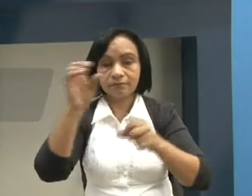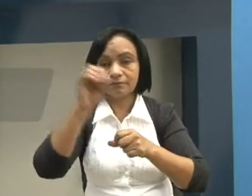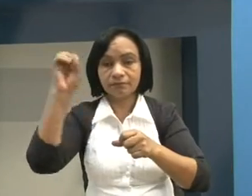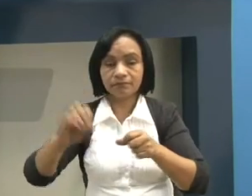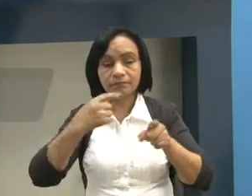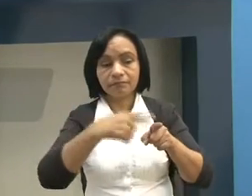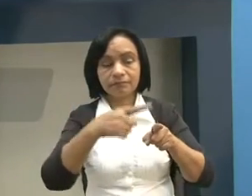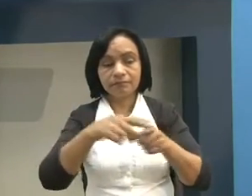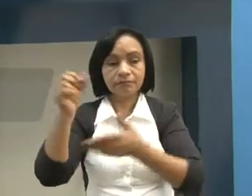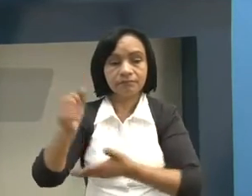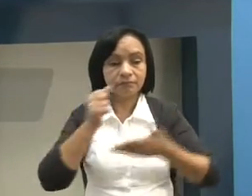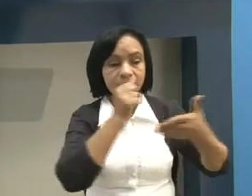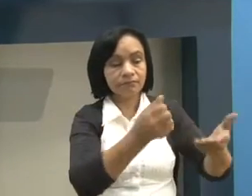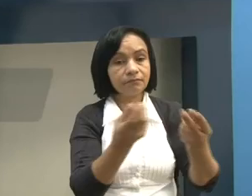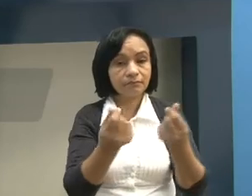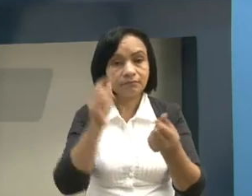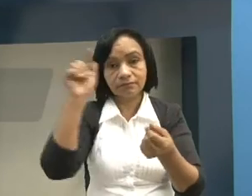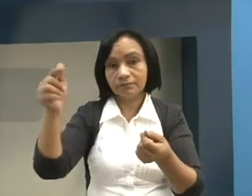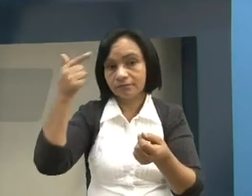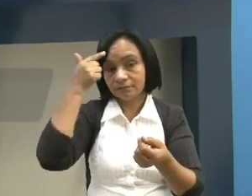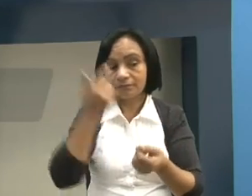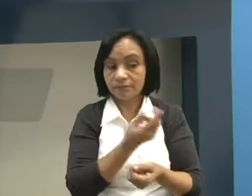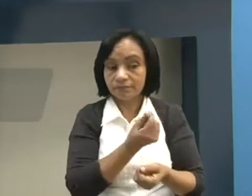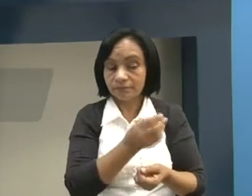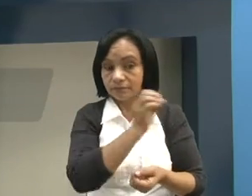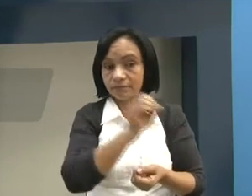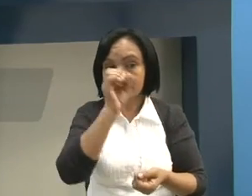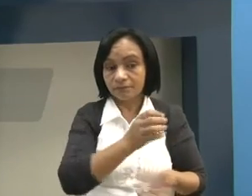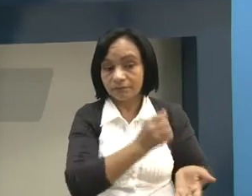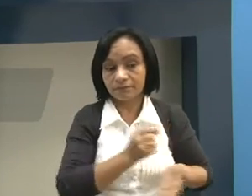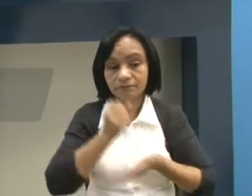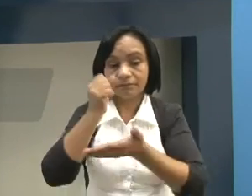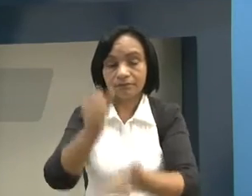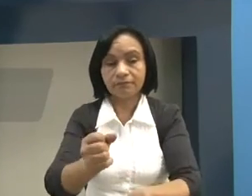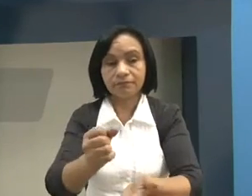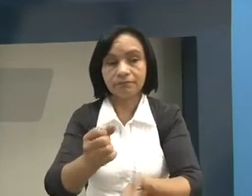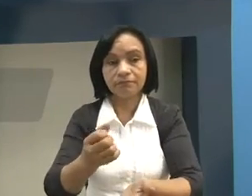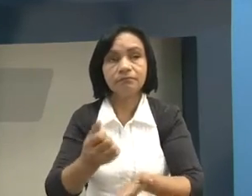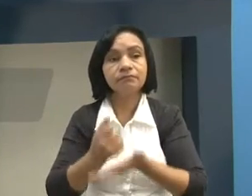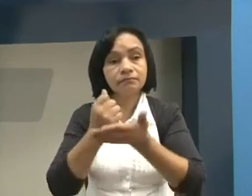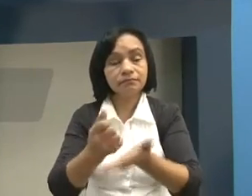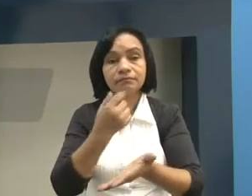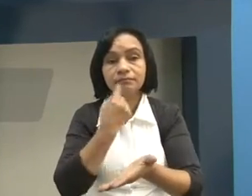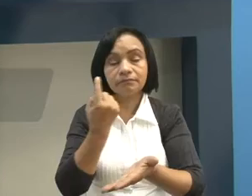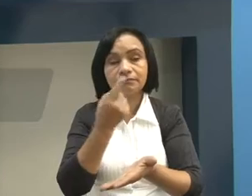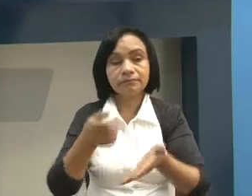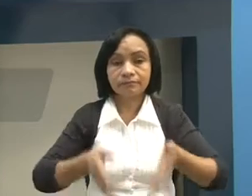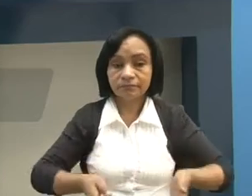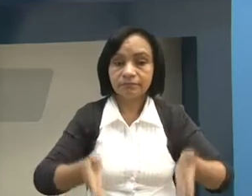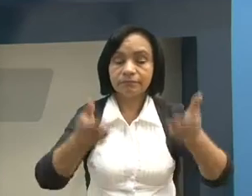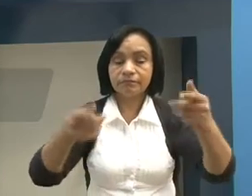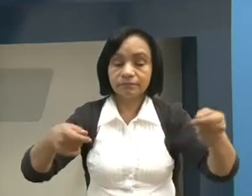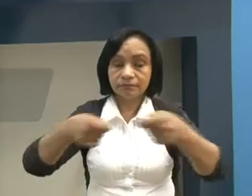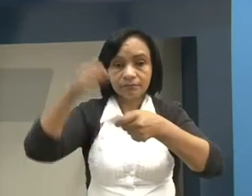impuestos. Entonces el gobierno del erario público revierte en beneficio, ¿verdad?, en carretera, en